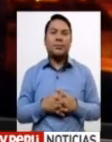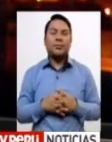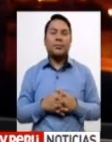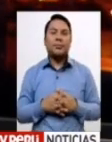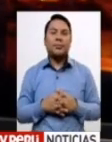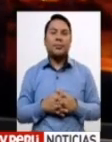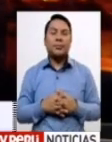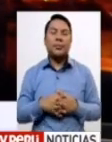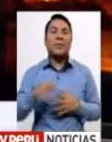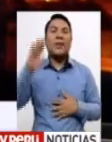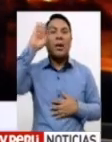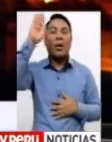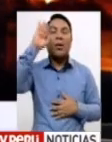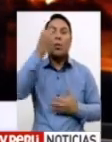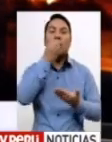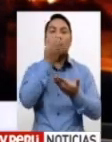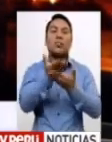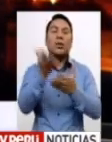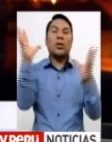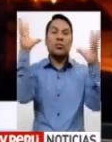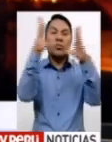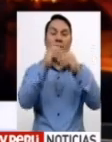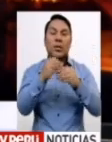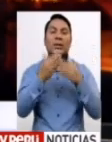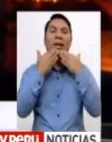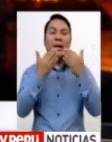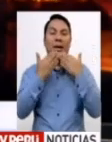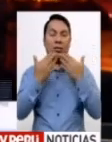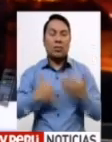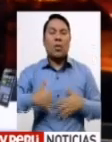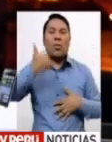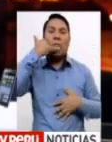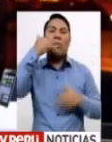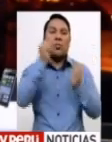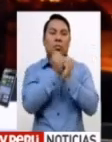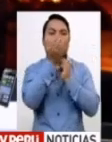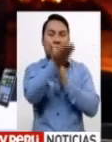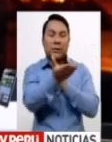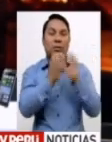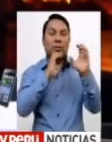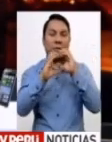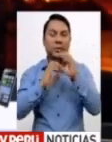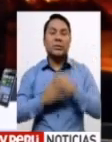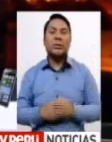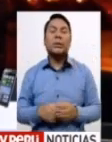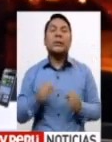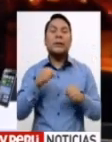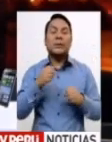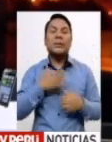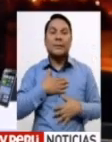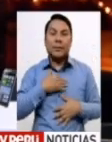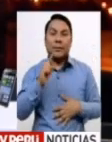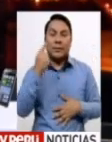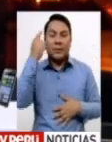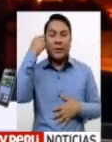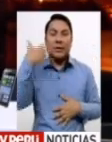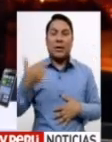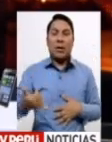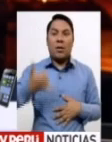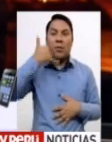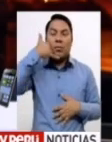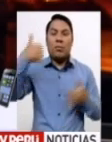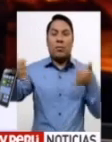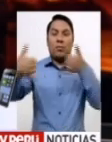Paola, buenas noches, encantado de ponerme en contacto con ustedes. En primer lugar, señalarles que hemos tomado contacto